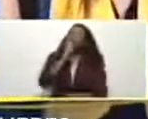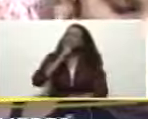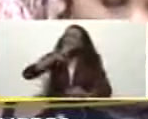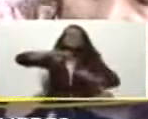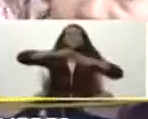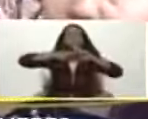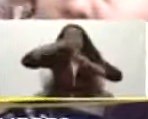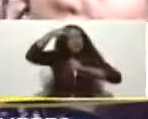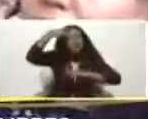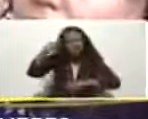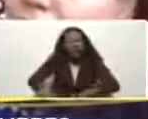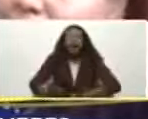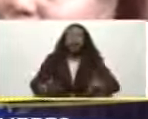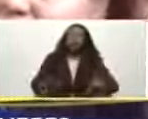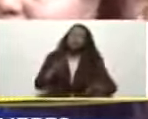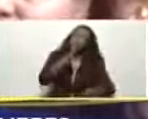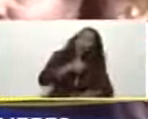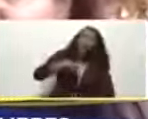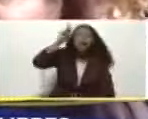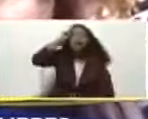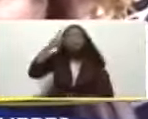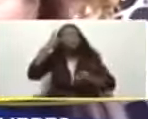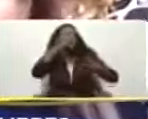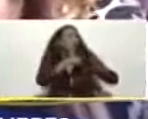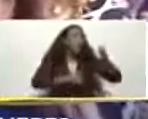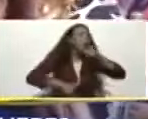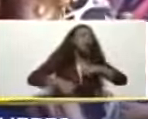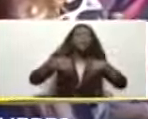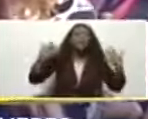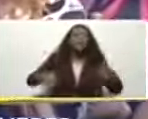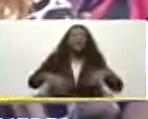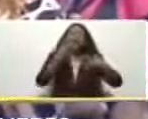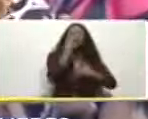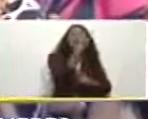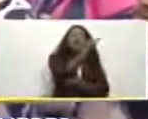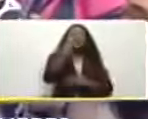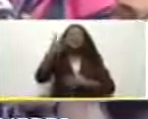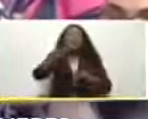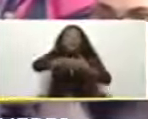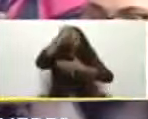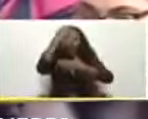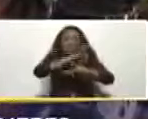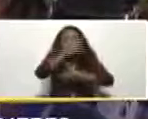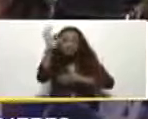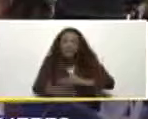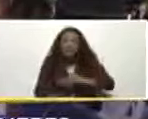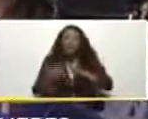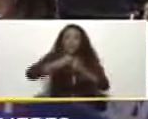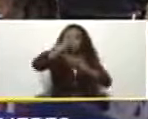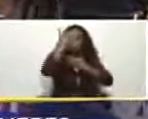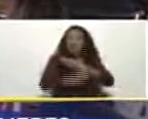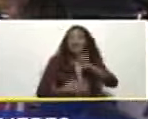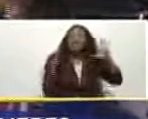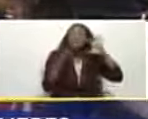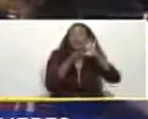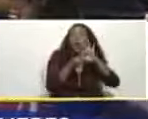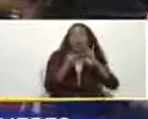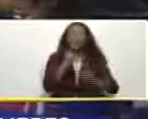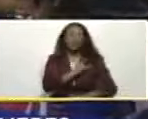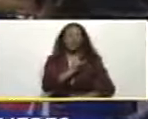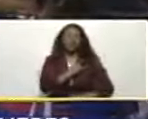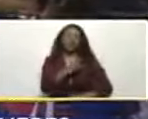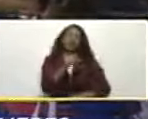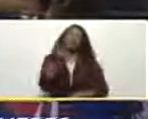que reconocemos que tenemos. Pero hoy el 42% de esos proyectos, presidente, están anidados en las